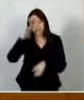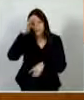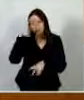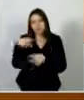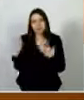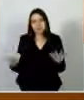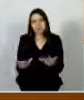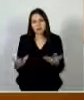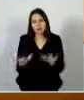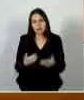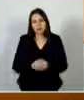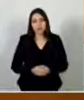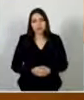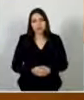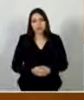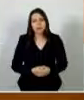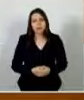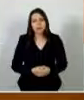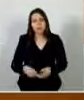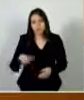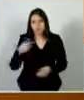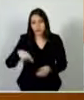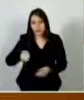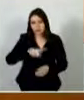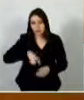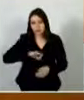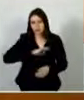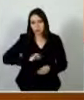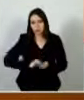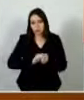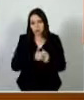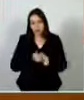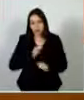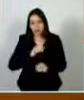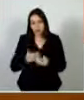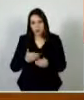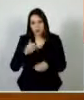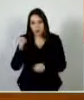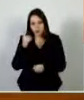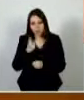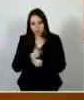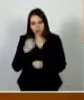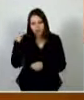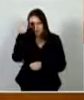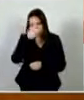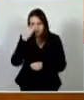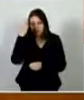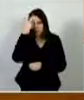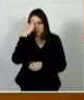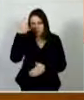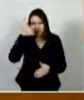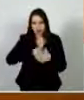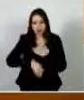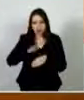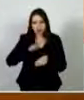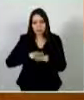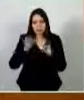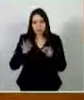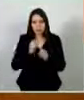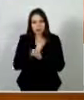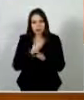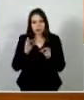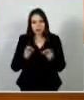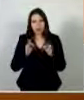respecto, pero que sí nos demos la oportunidad de estudiar, de analizar, recibiendo la comunicación de manera